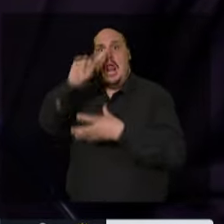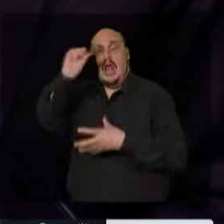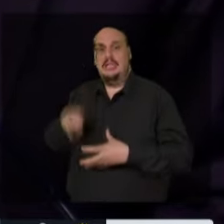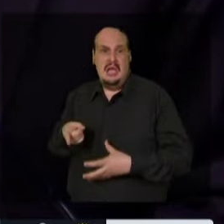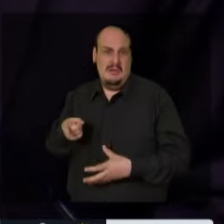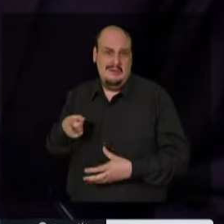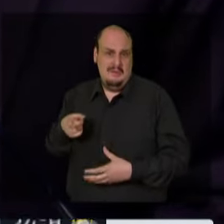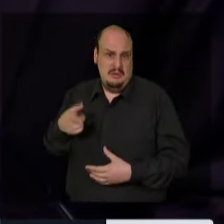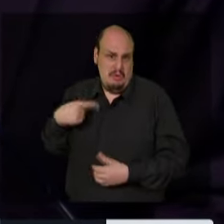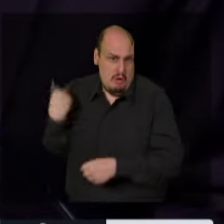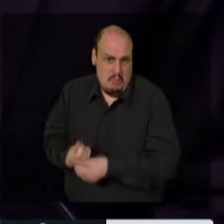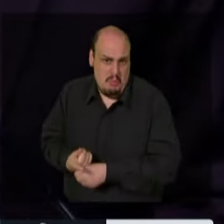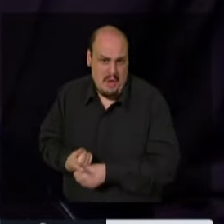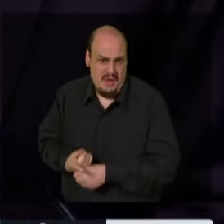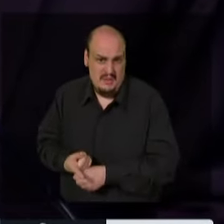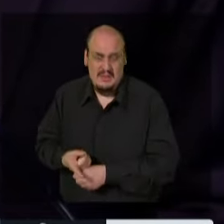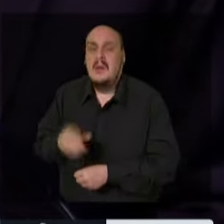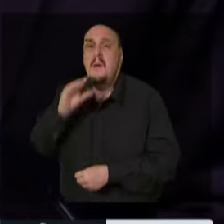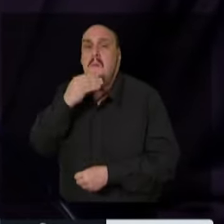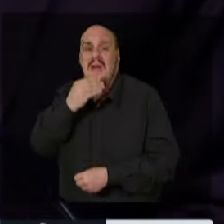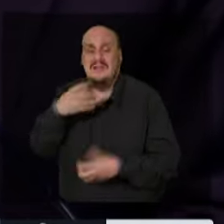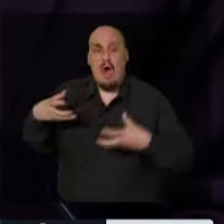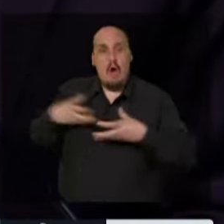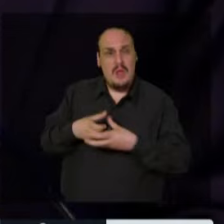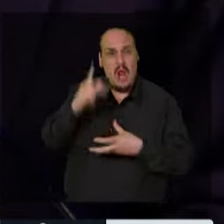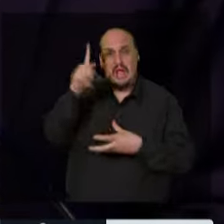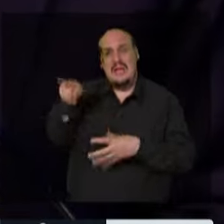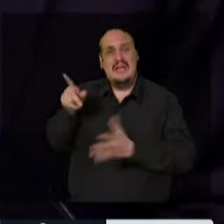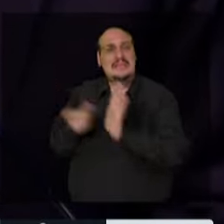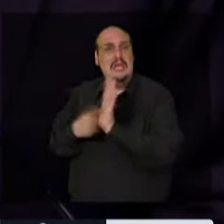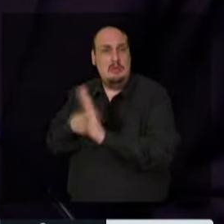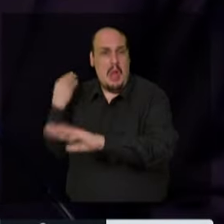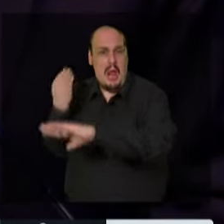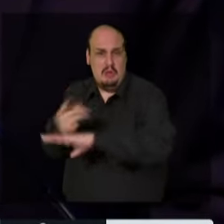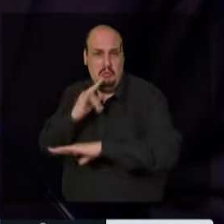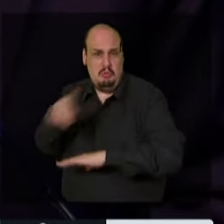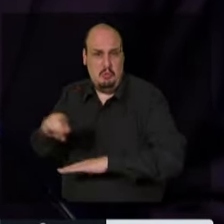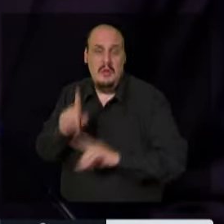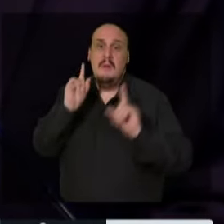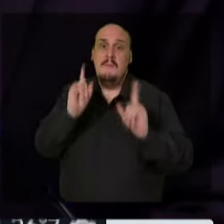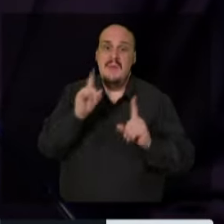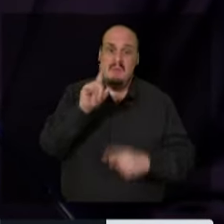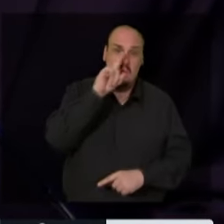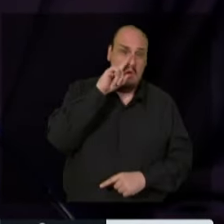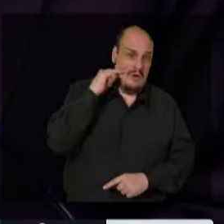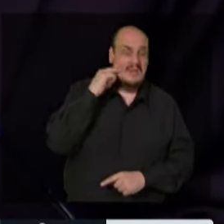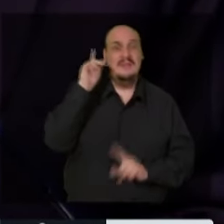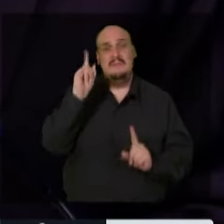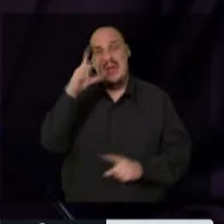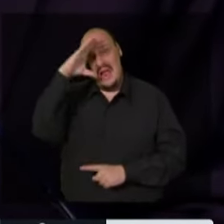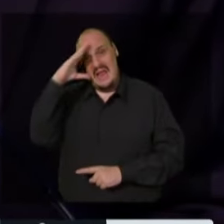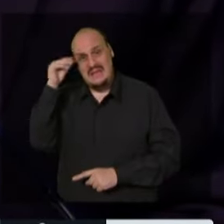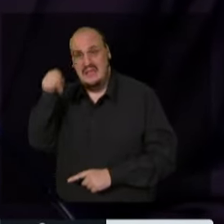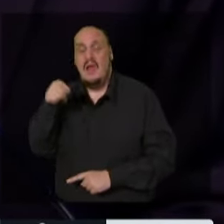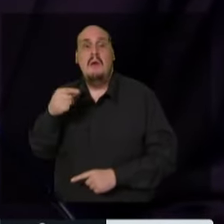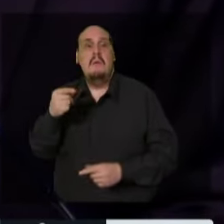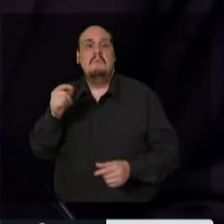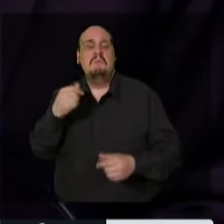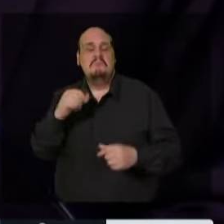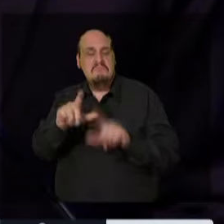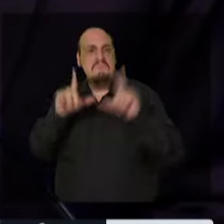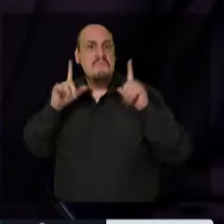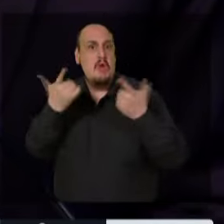es el titular de este gobierno kirchnerista, porque tanto Alberto Fernández como Cristina Fernández están desaparecidos. Y lo